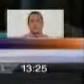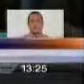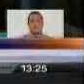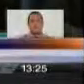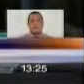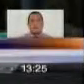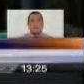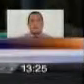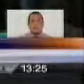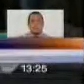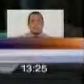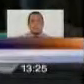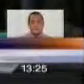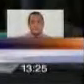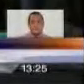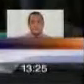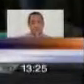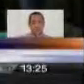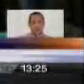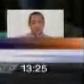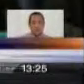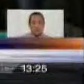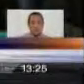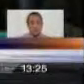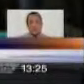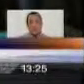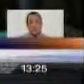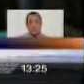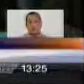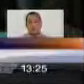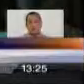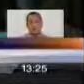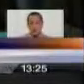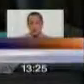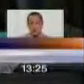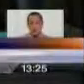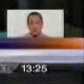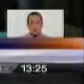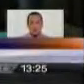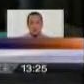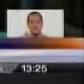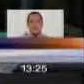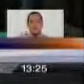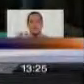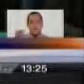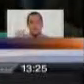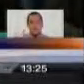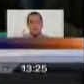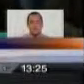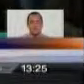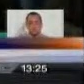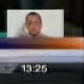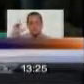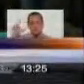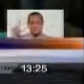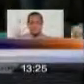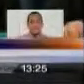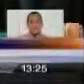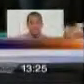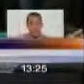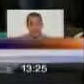que pretendían falsamente acusar a los comandos de Chavín de Huántar. Por esa